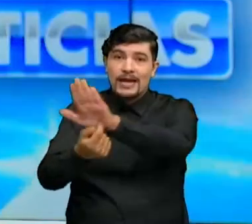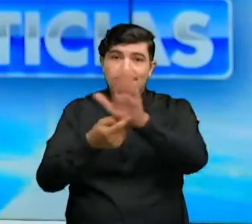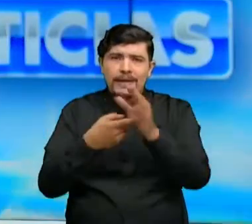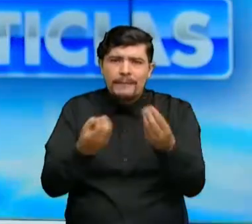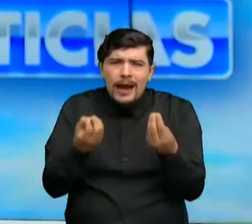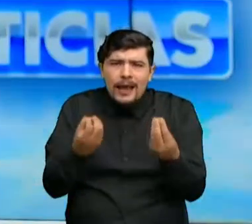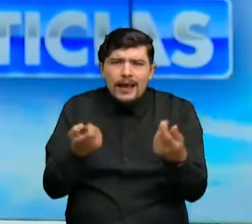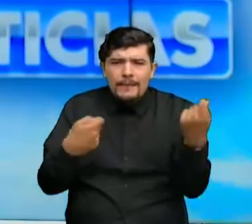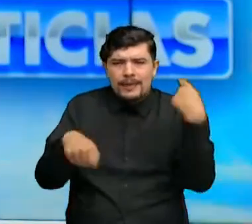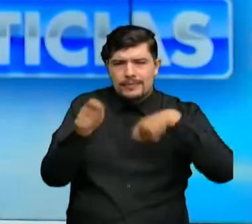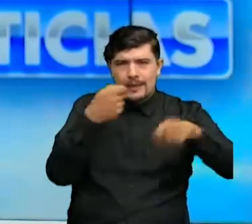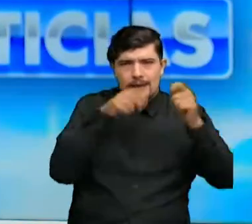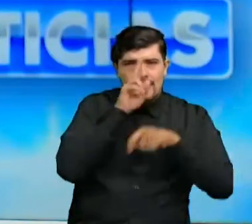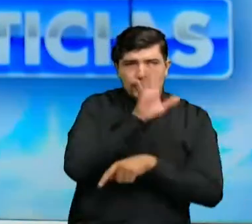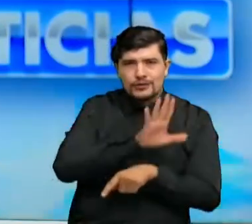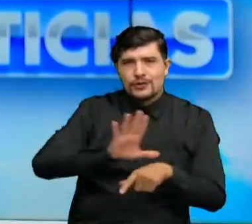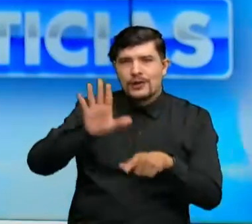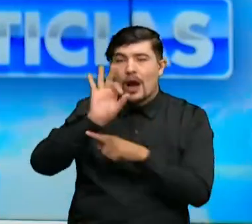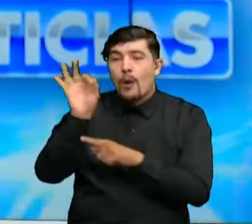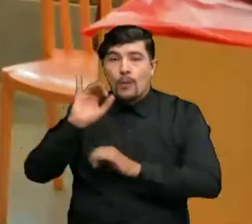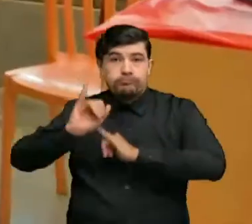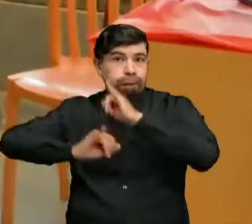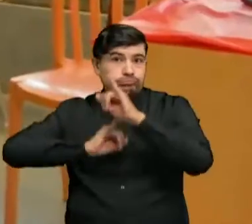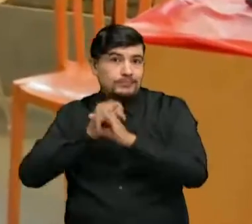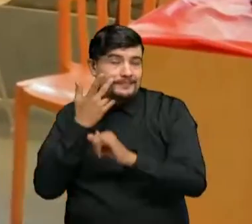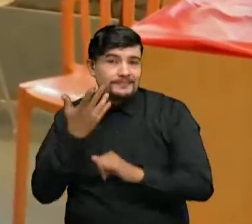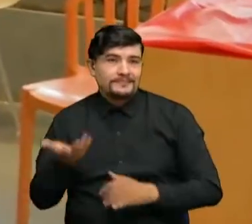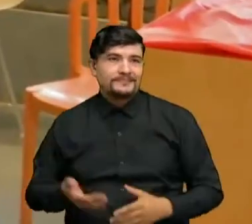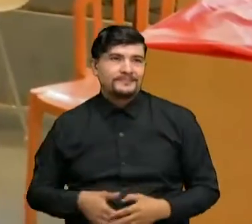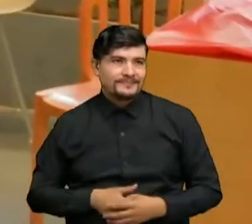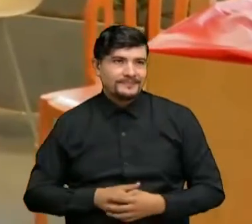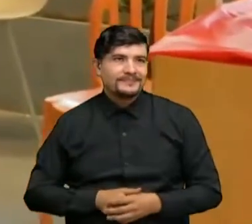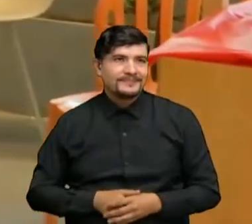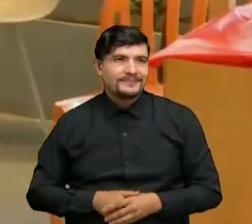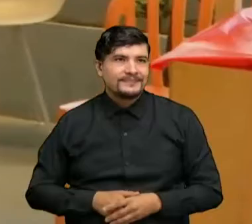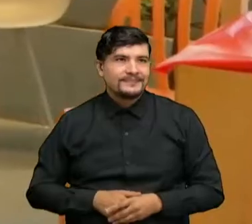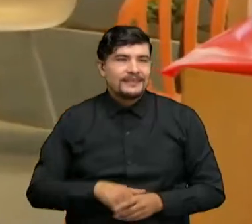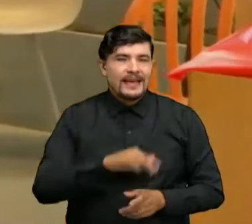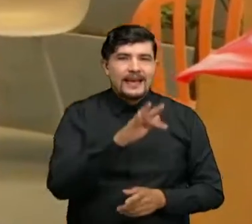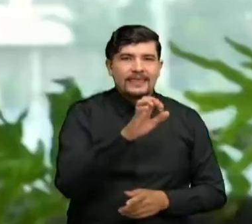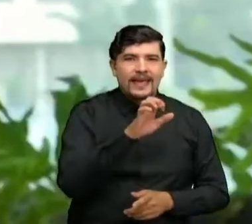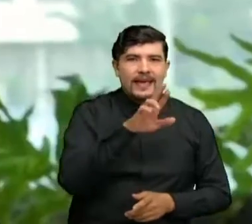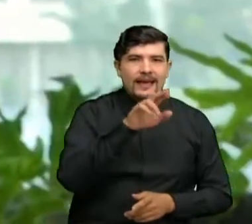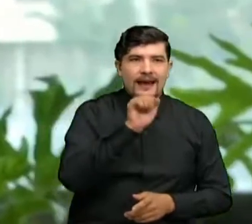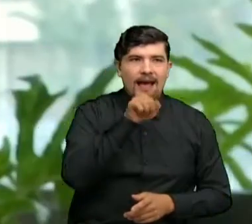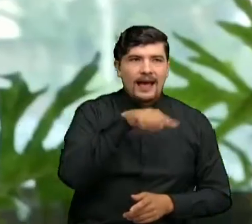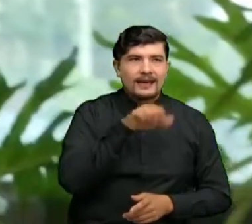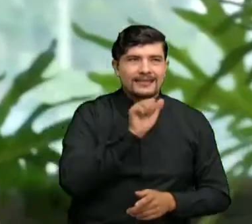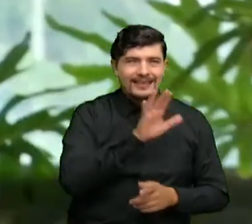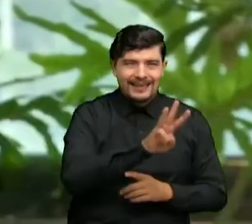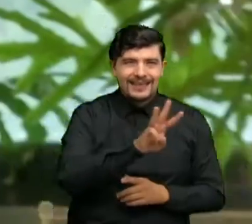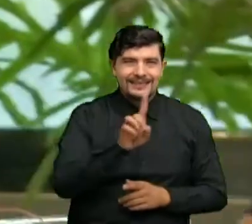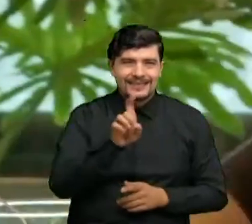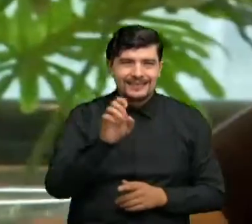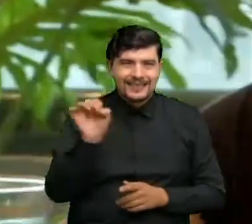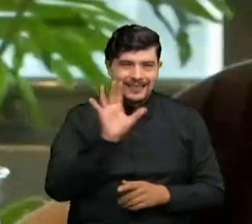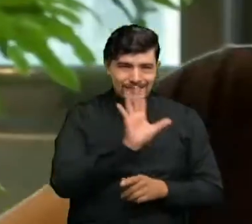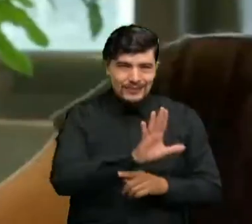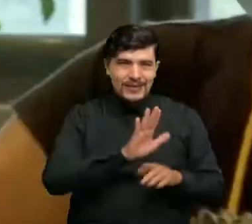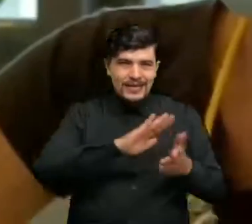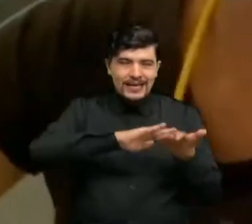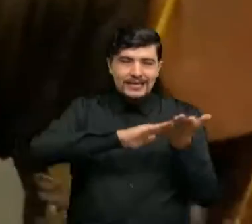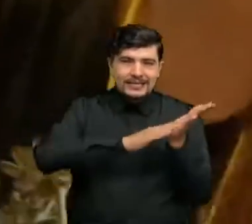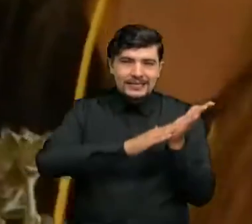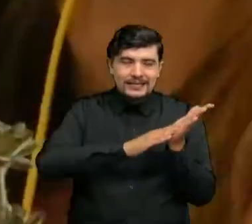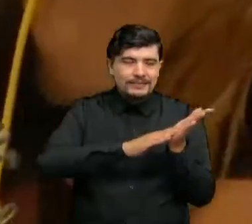el mercado local y nacional. Recorrer por estos días la terraza 360 del Centro Comercial La Florida se